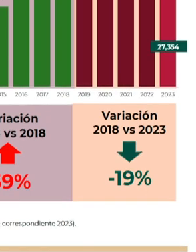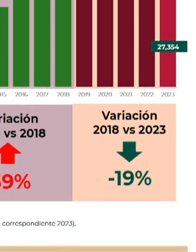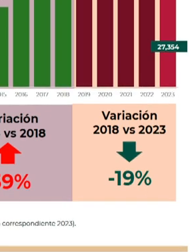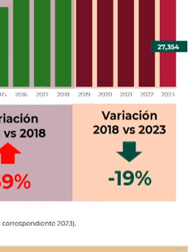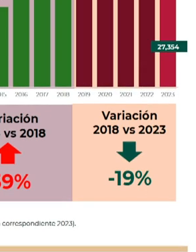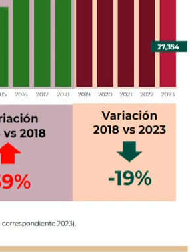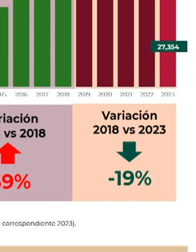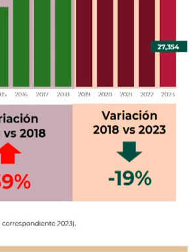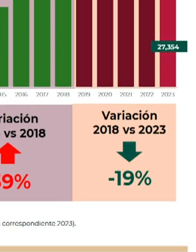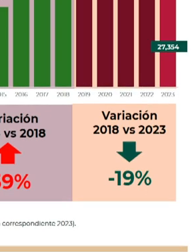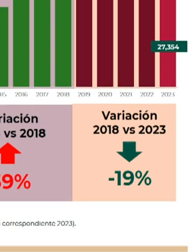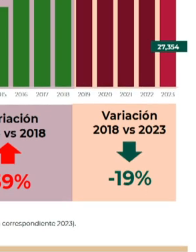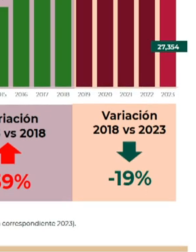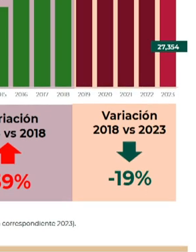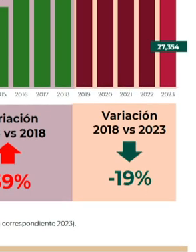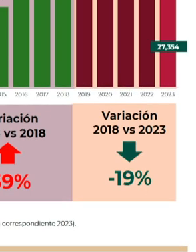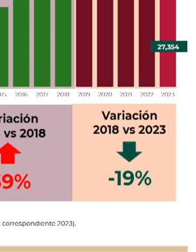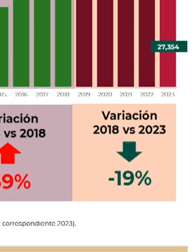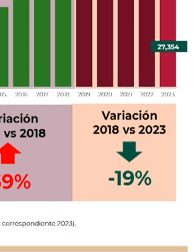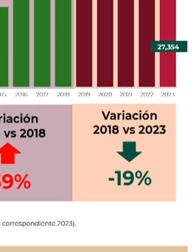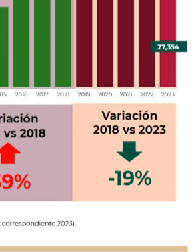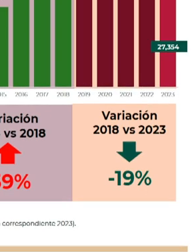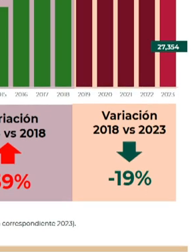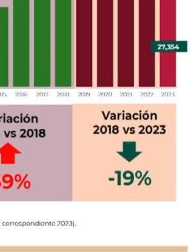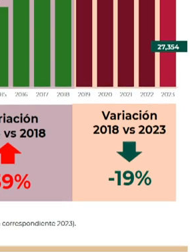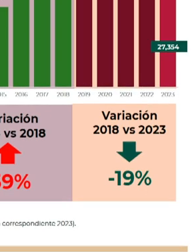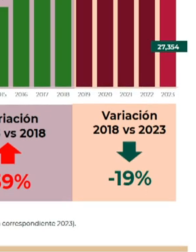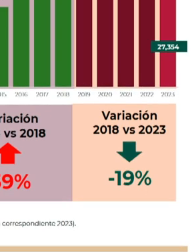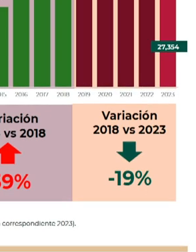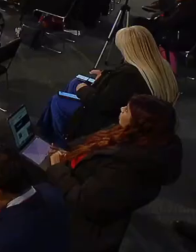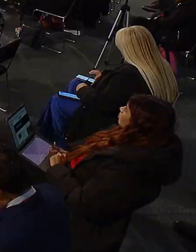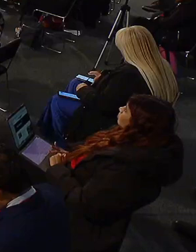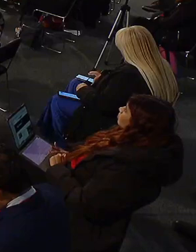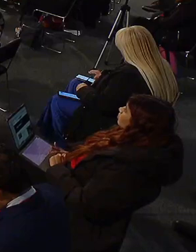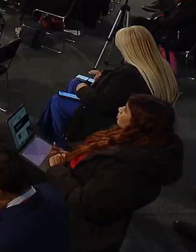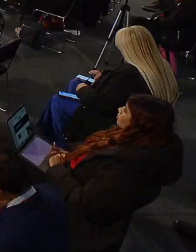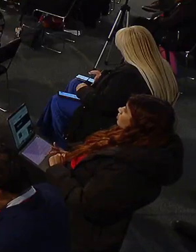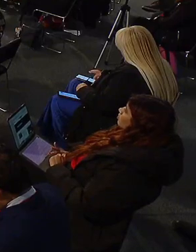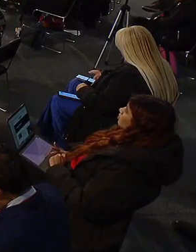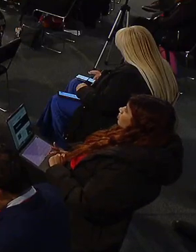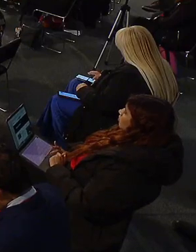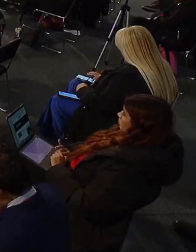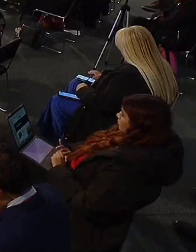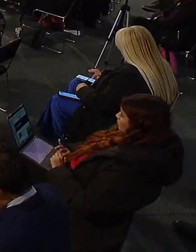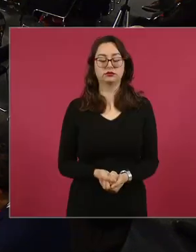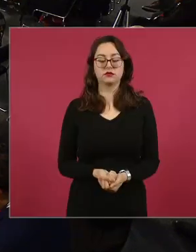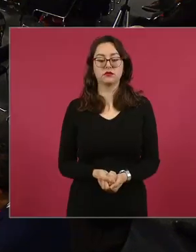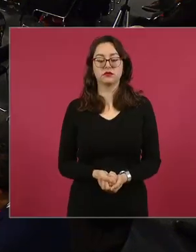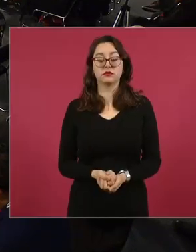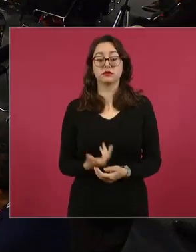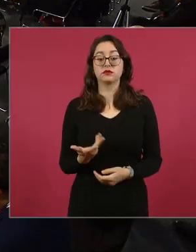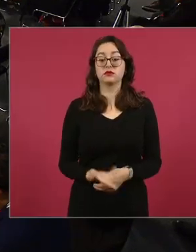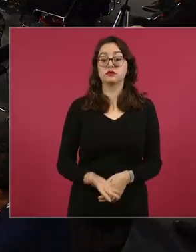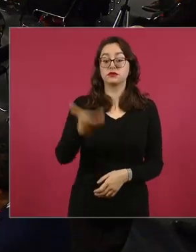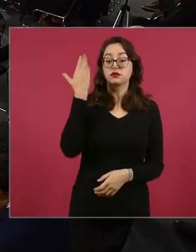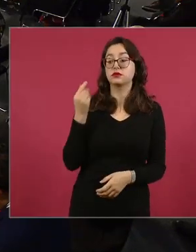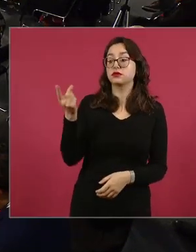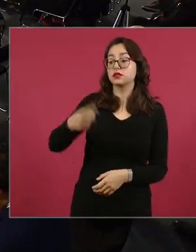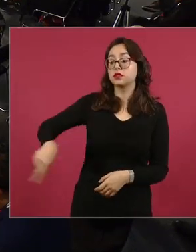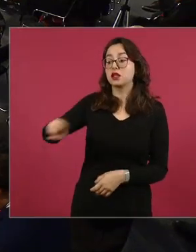los jóvenes, o cuándo se había